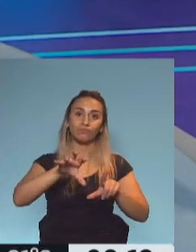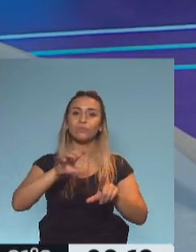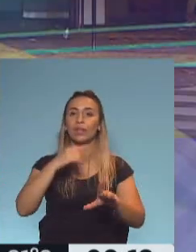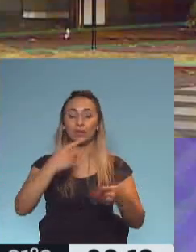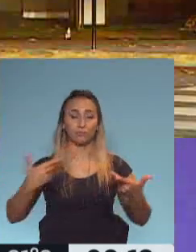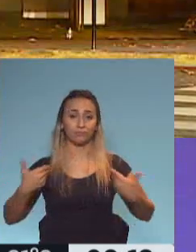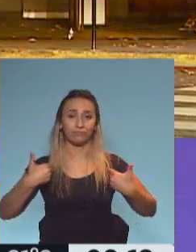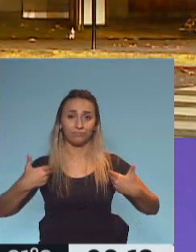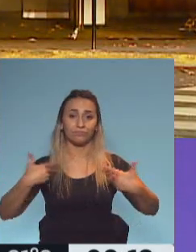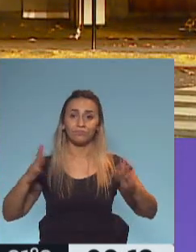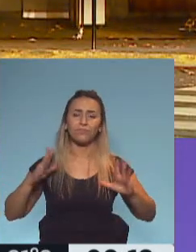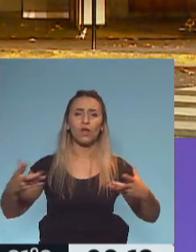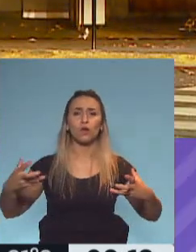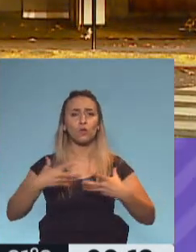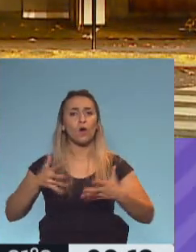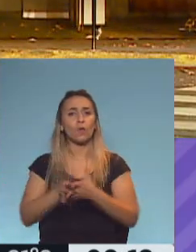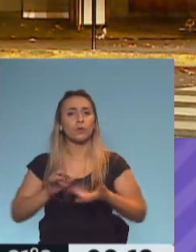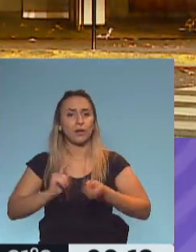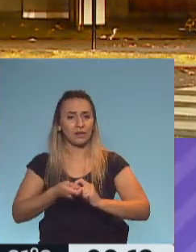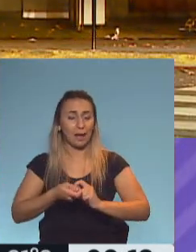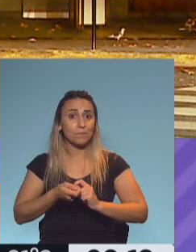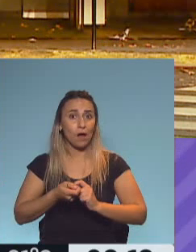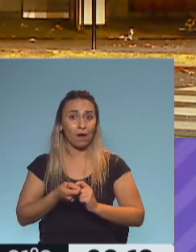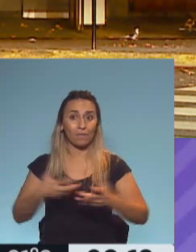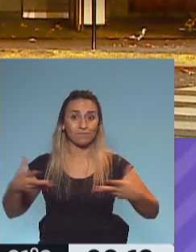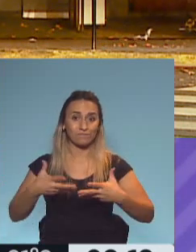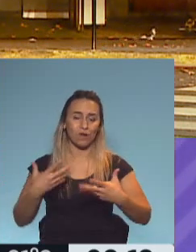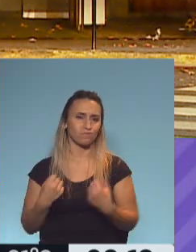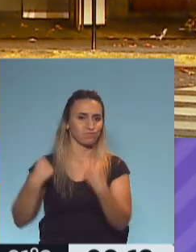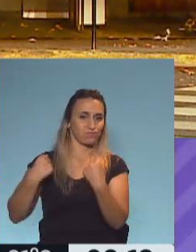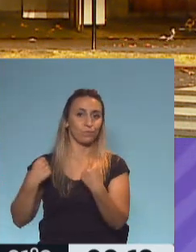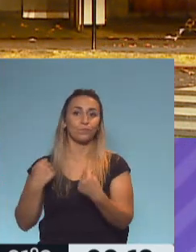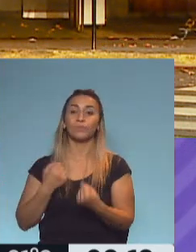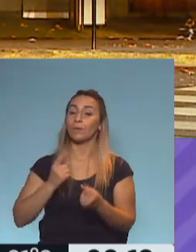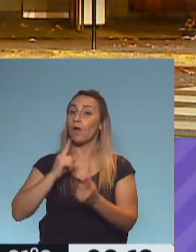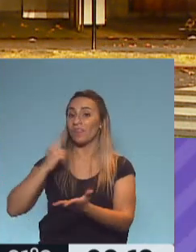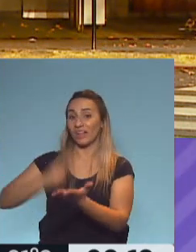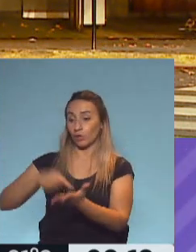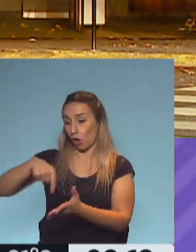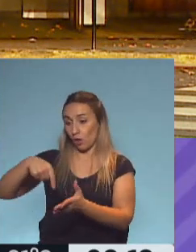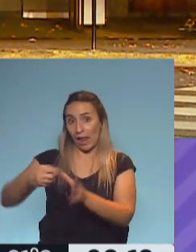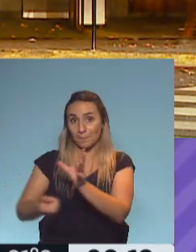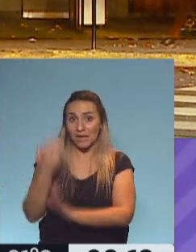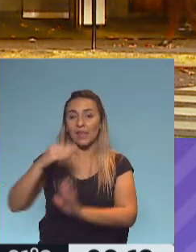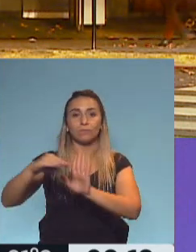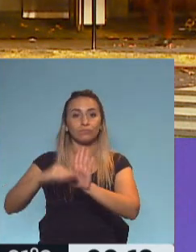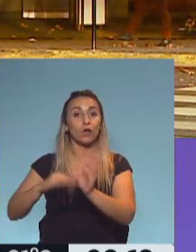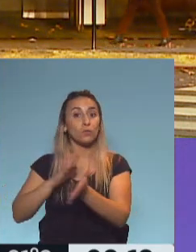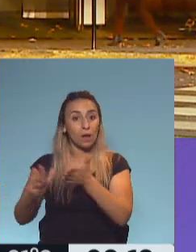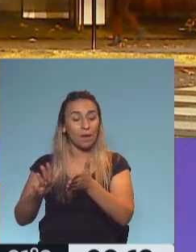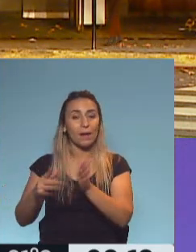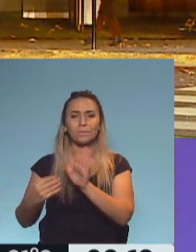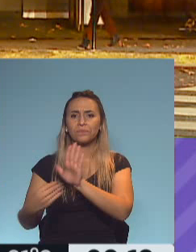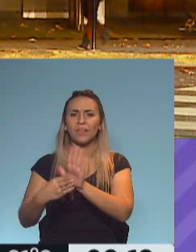la resistencia de Juntos por el Cambio, se adjudicaba que en el decreto que conocimos esta mañana, que plantea las nuevas restricciones, no se habían incorporado